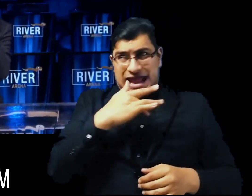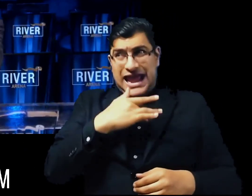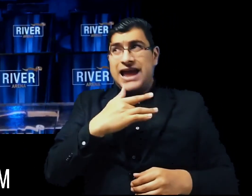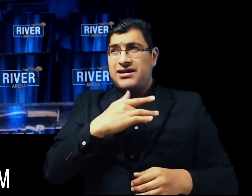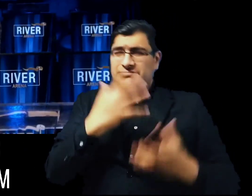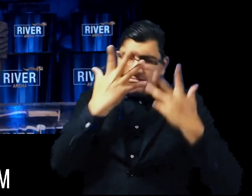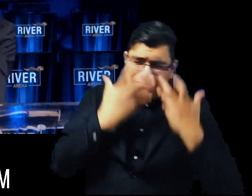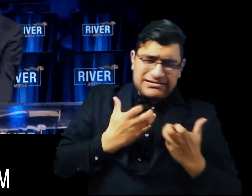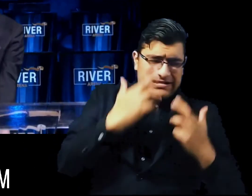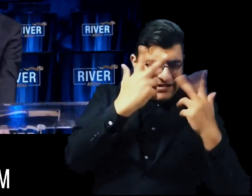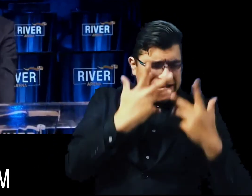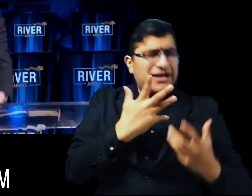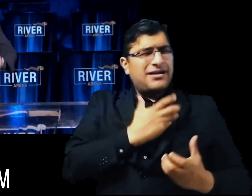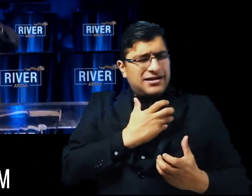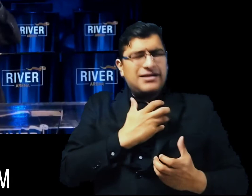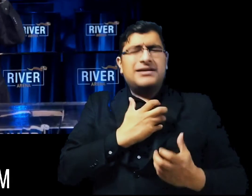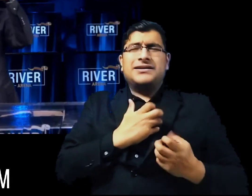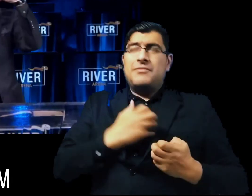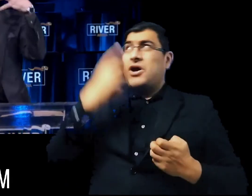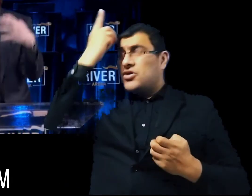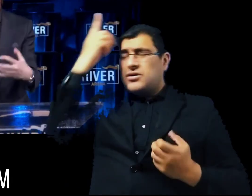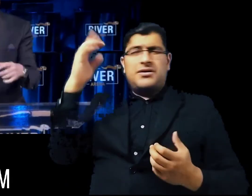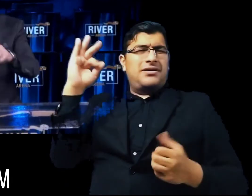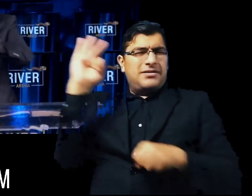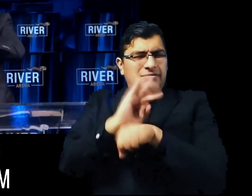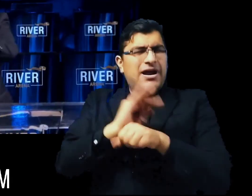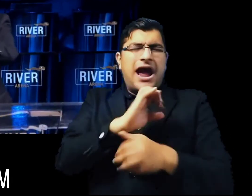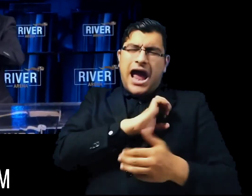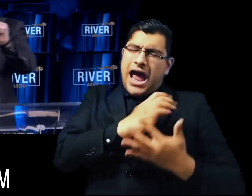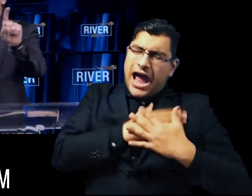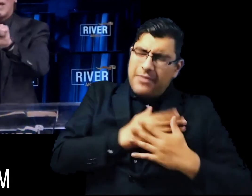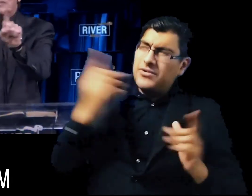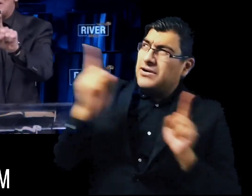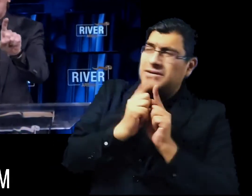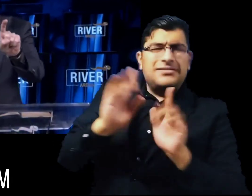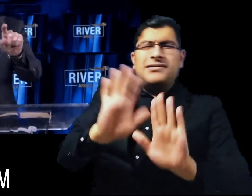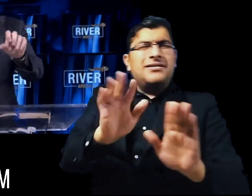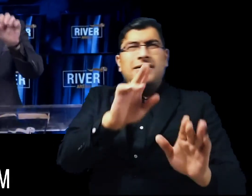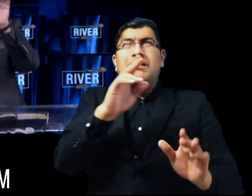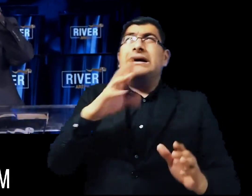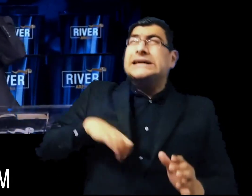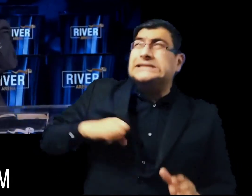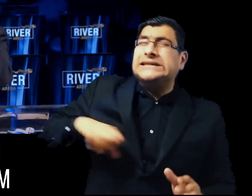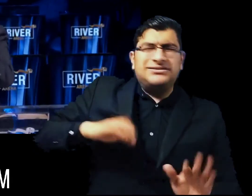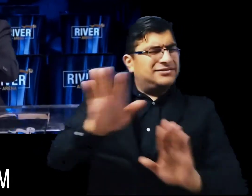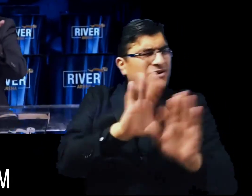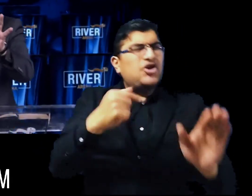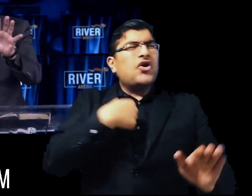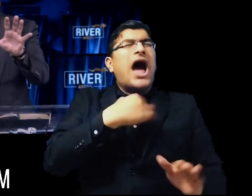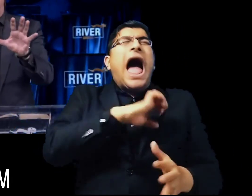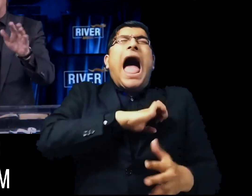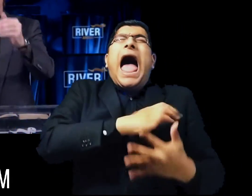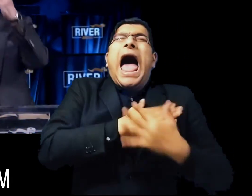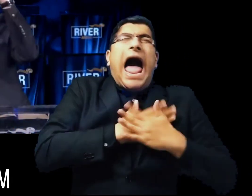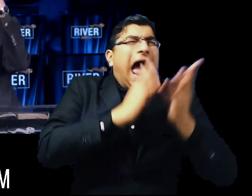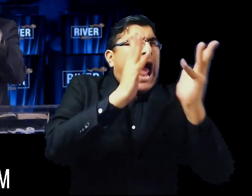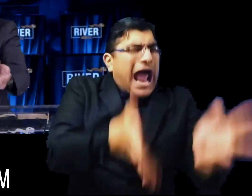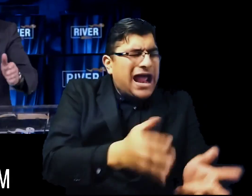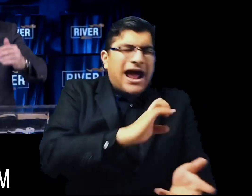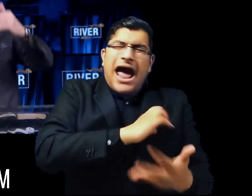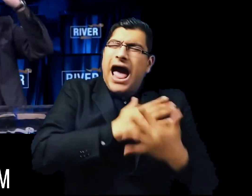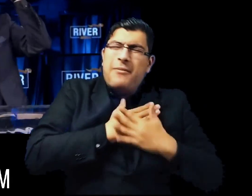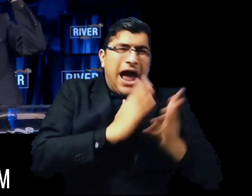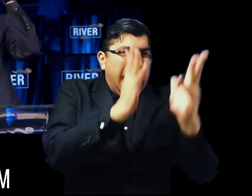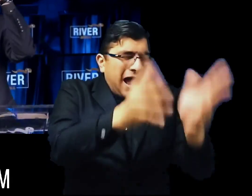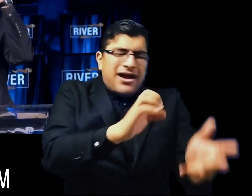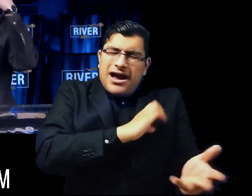pelean palmo a palmo para que el Señor los ame. Y el Señor me dice: no tienes que pelear por eso. Yo te amo, dice el Señor, como